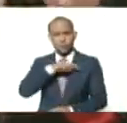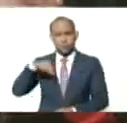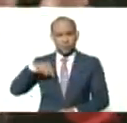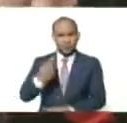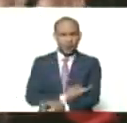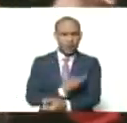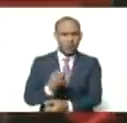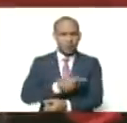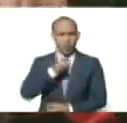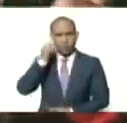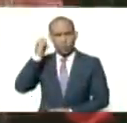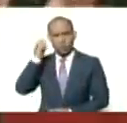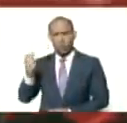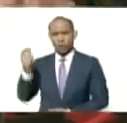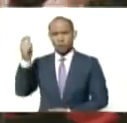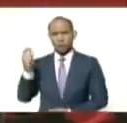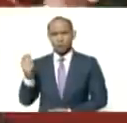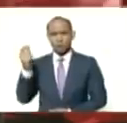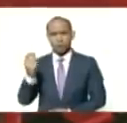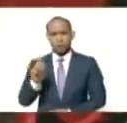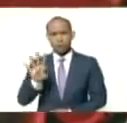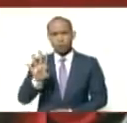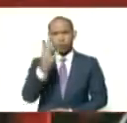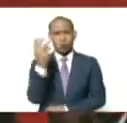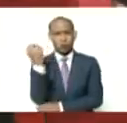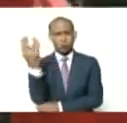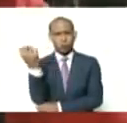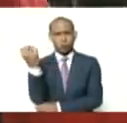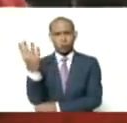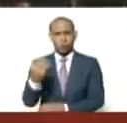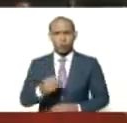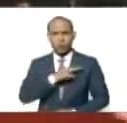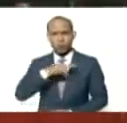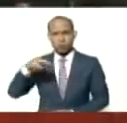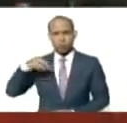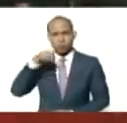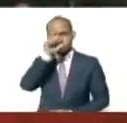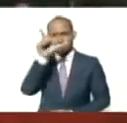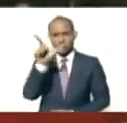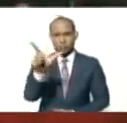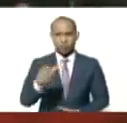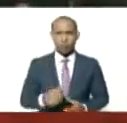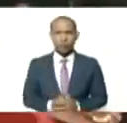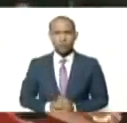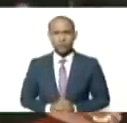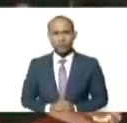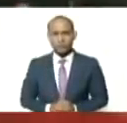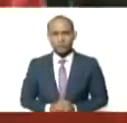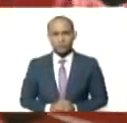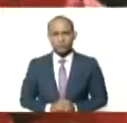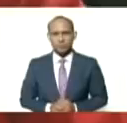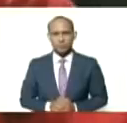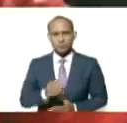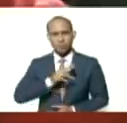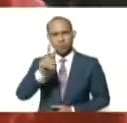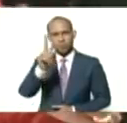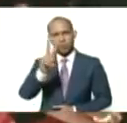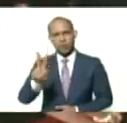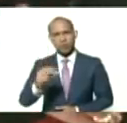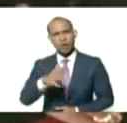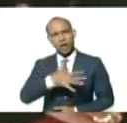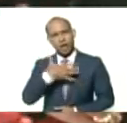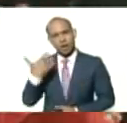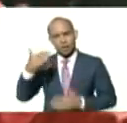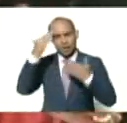hermanas, delegados y delegadas del cuarto Congreso de nuestro Partido Socialista Unido de Venezuela. Queremos